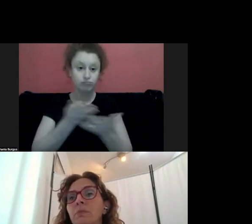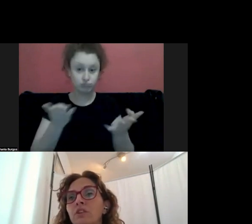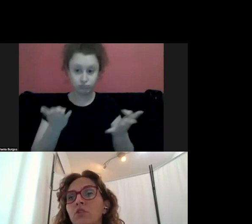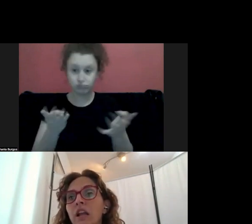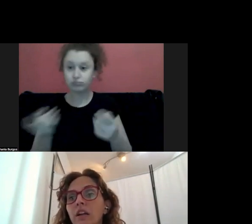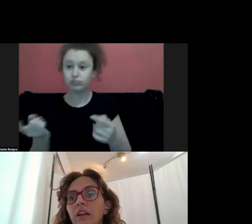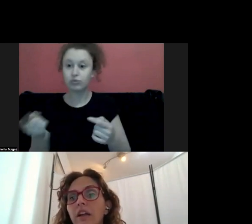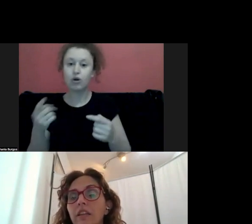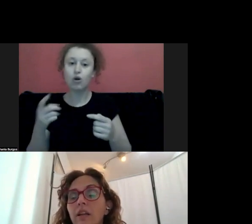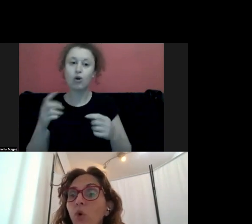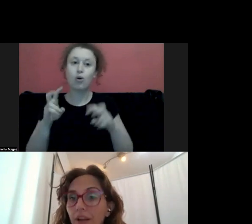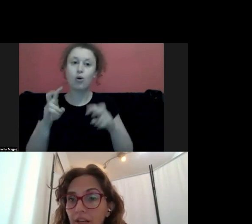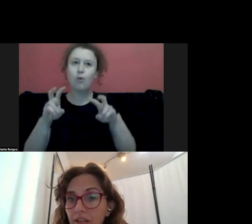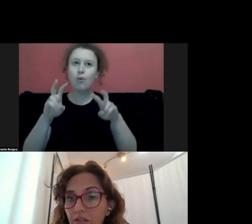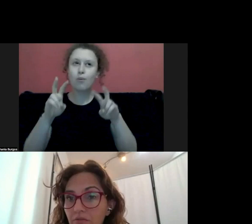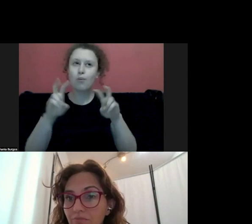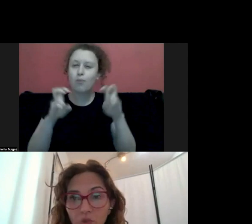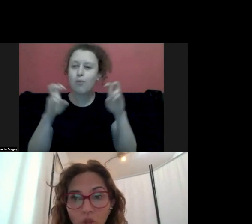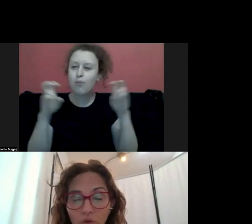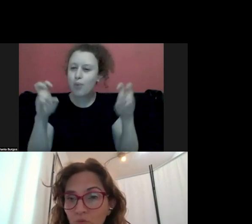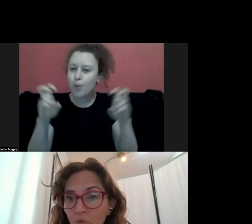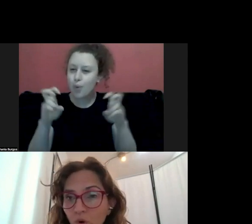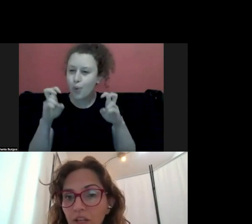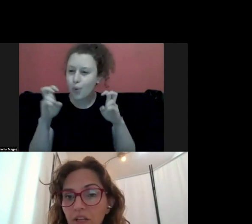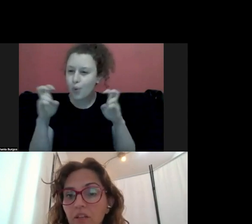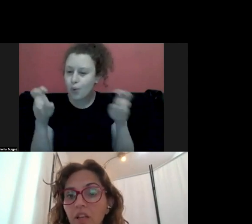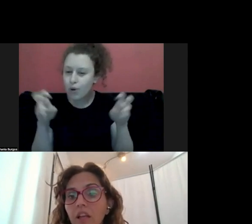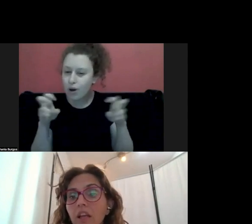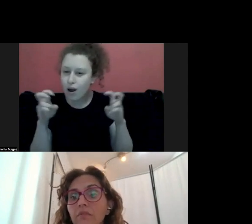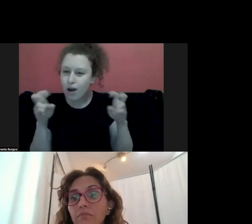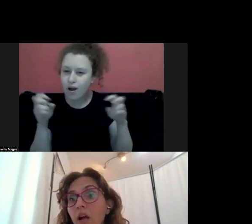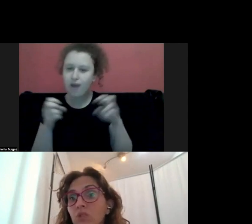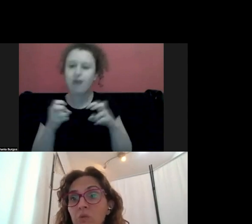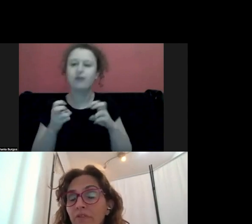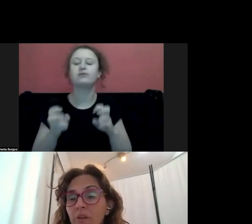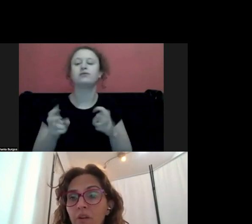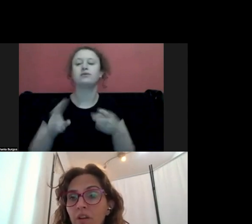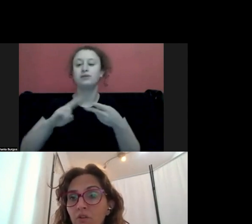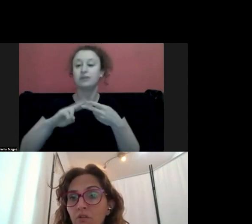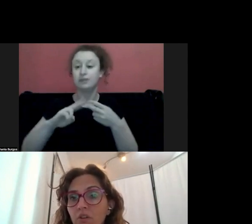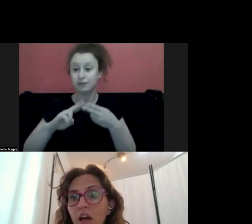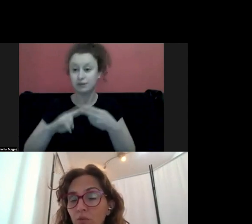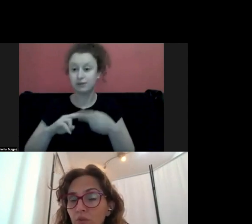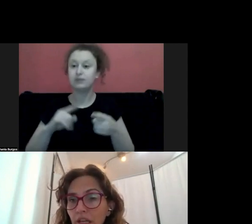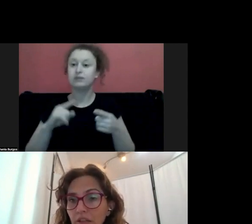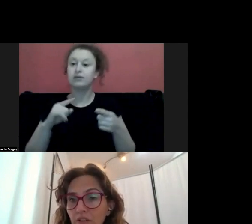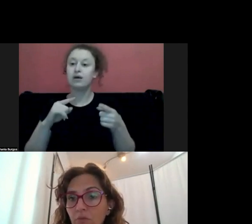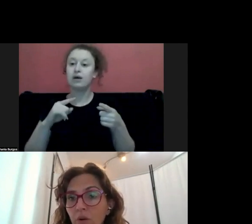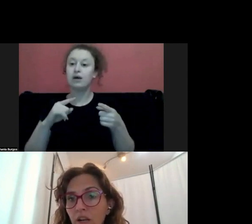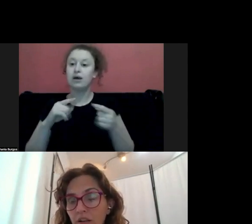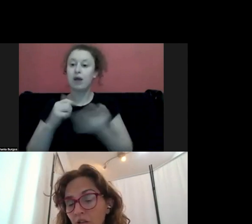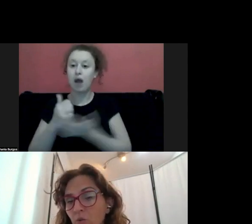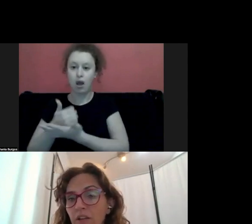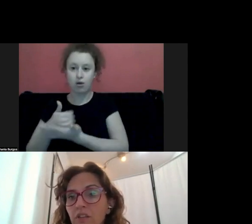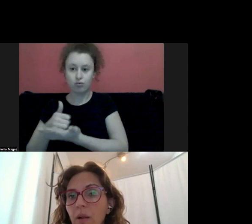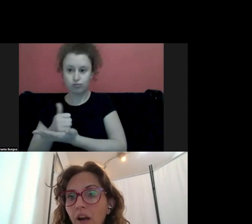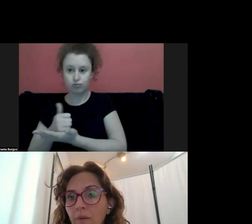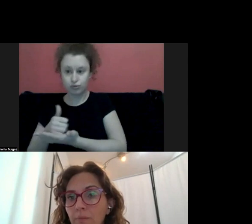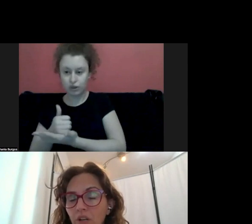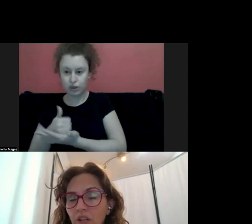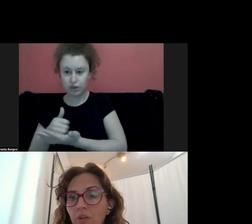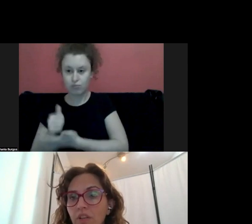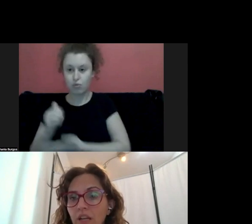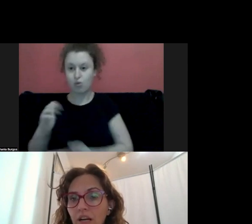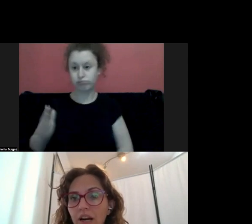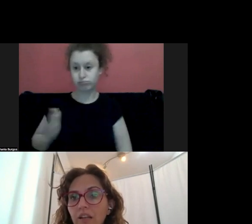asociación española de mujeres, todos son mujeres, autismo femenino, adultas, las cuales trabajan